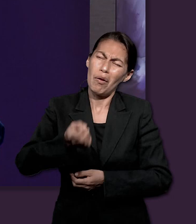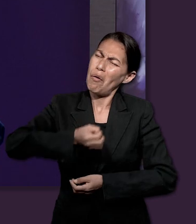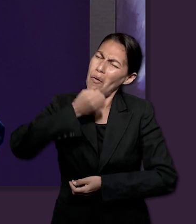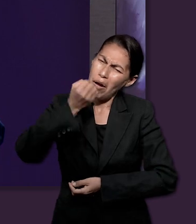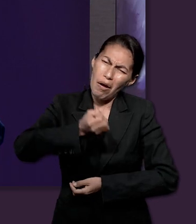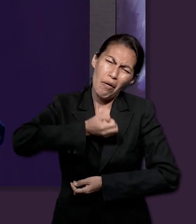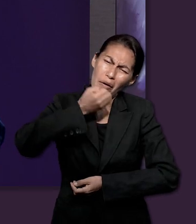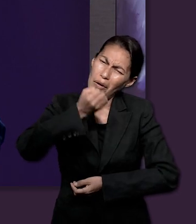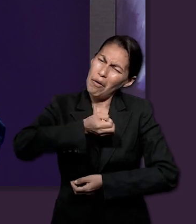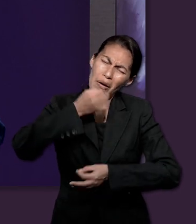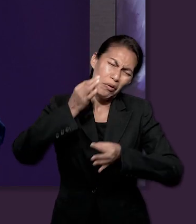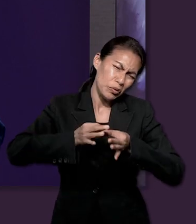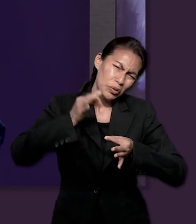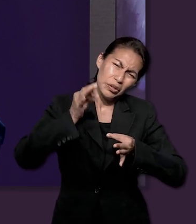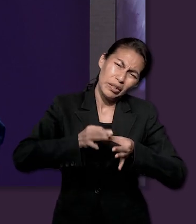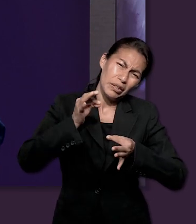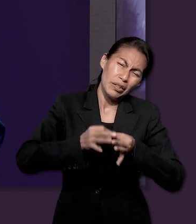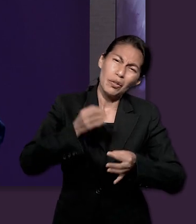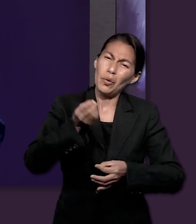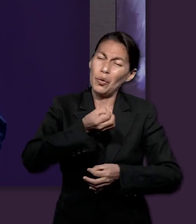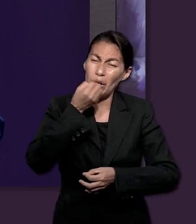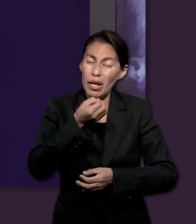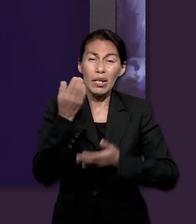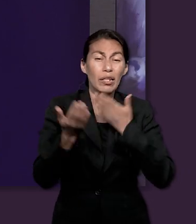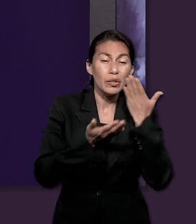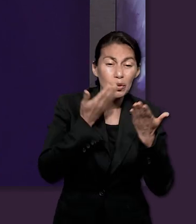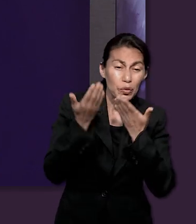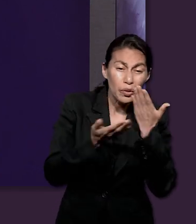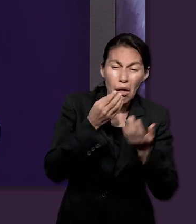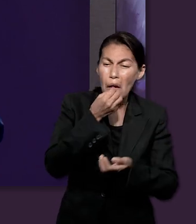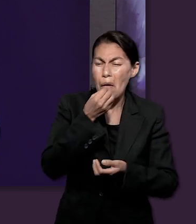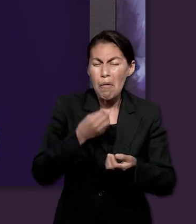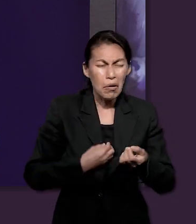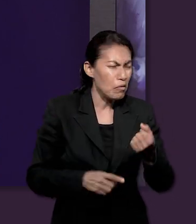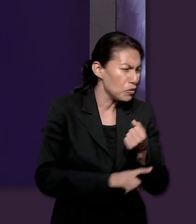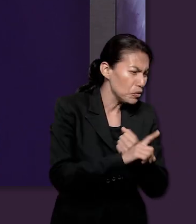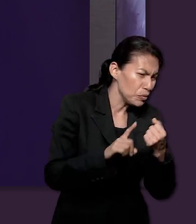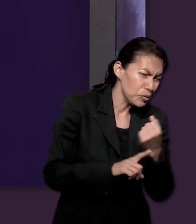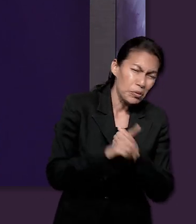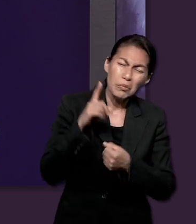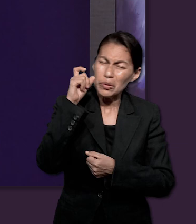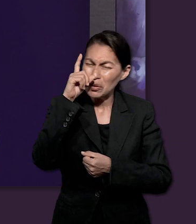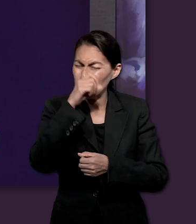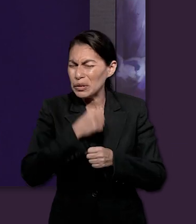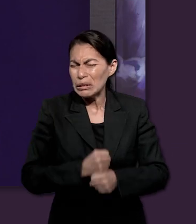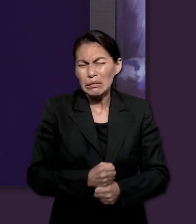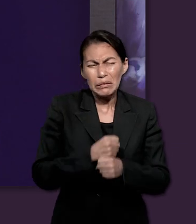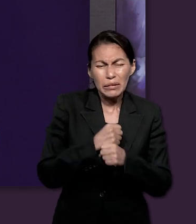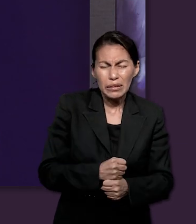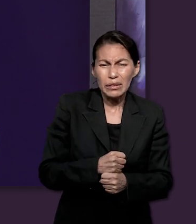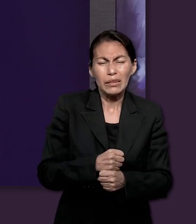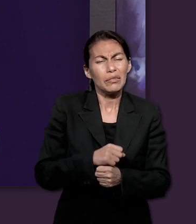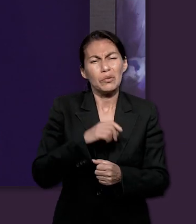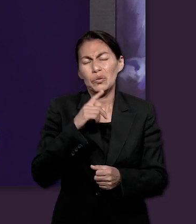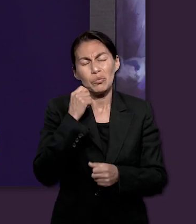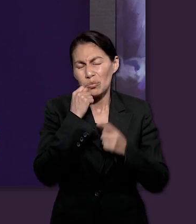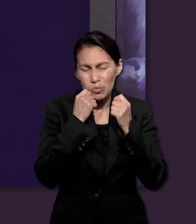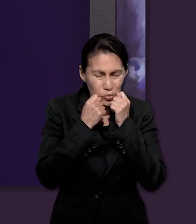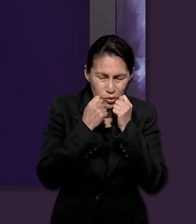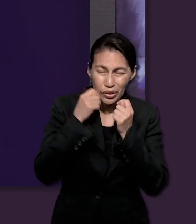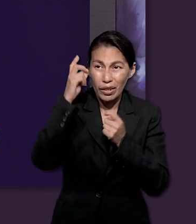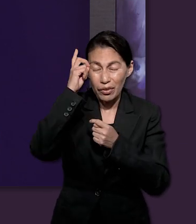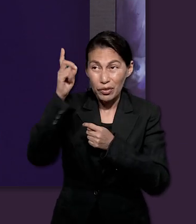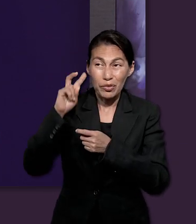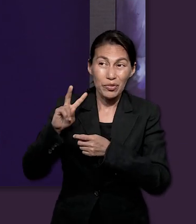en constante, por eso en perseverar, ¿no? Ante las circunstancias y poder ganar